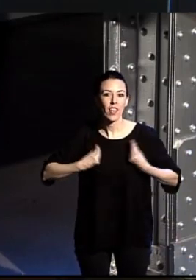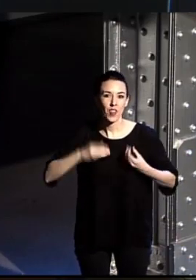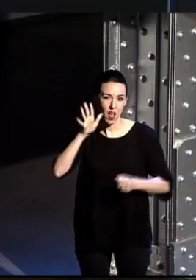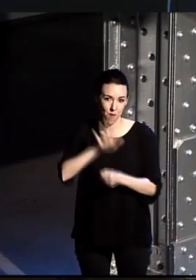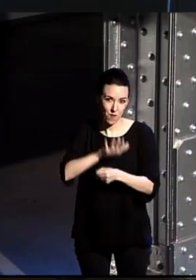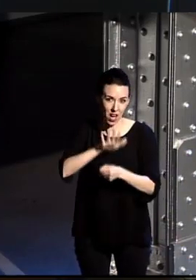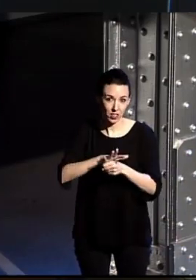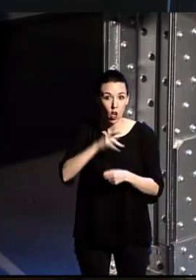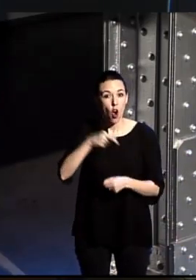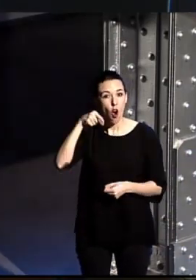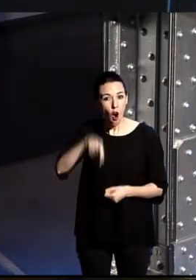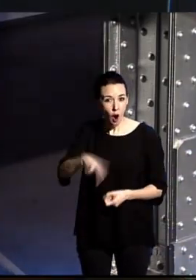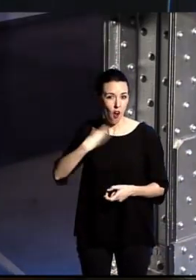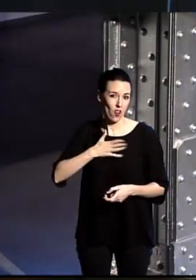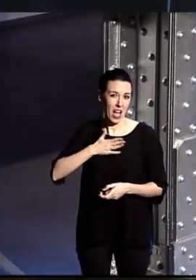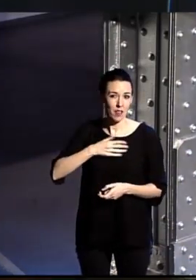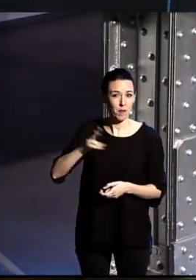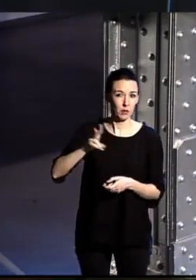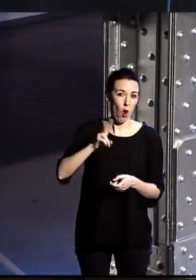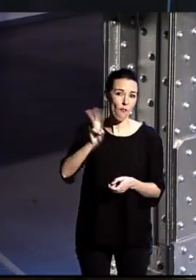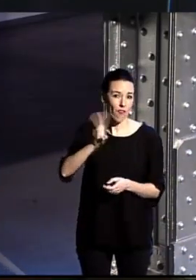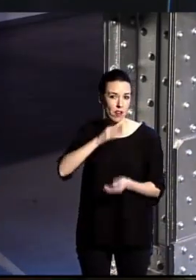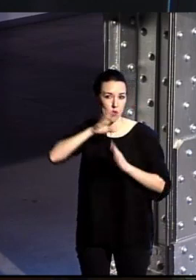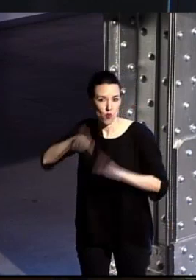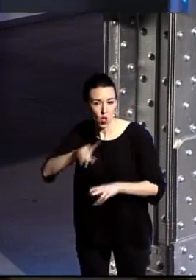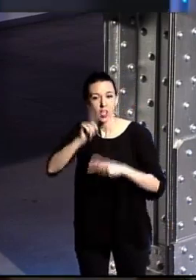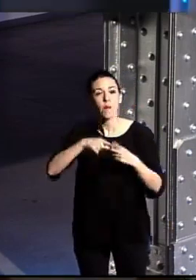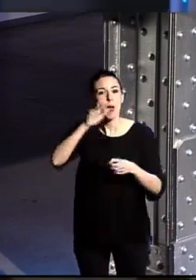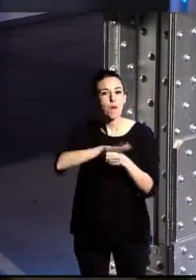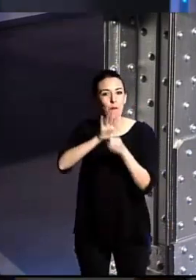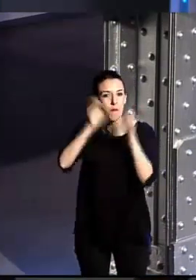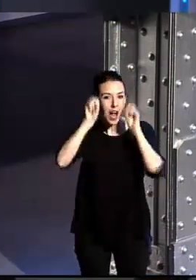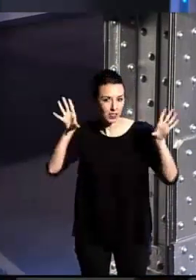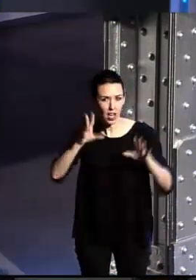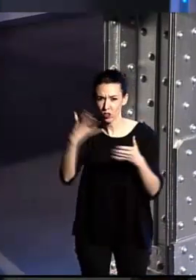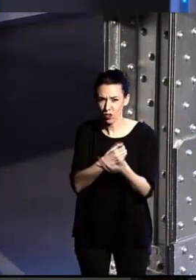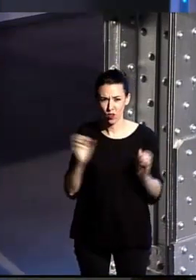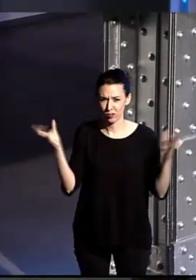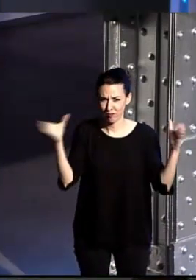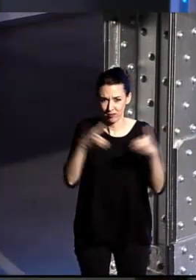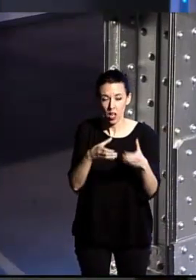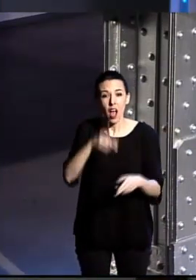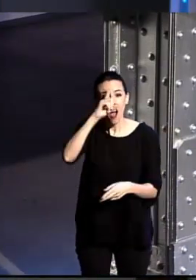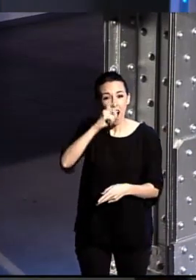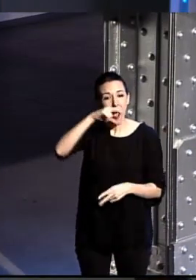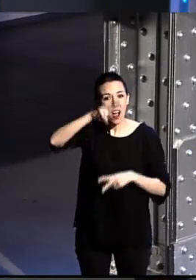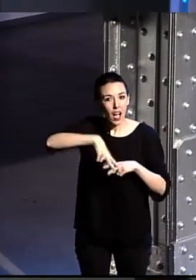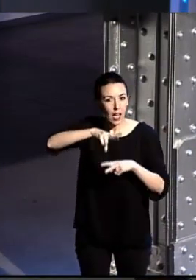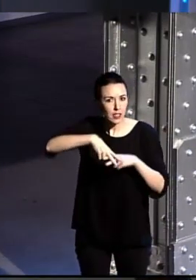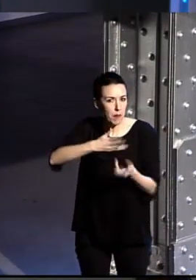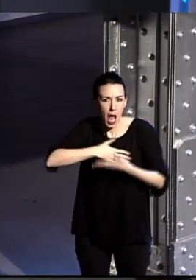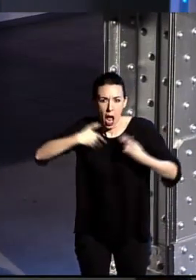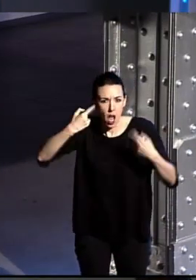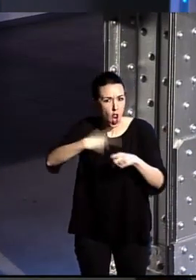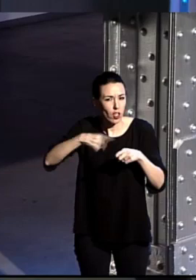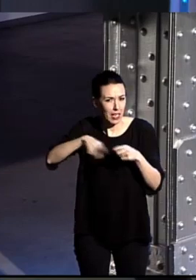Martes. Hoy estamos aquí los bernianos, los martianos, todos reunidos. Os voy a recordar que tenemos un hashtag para lo que queráis comentar